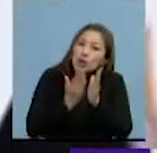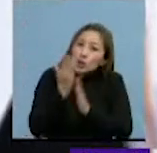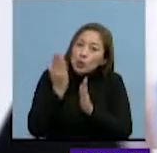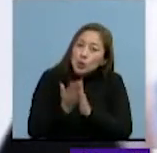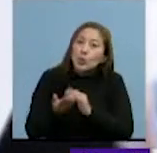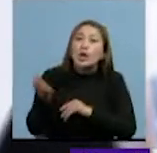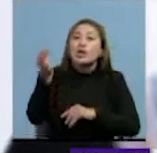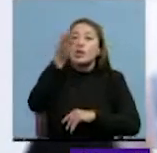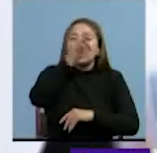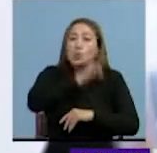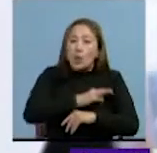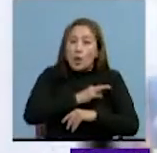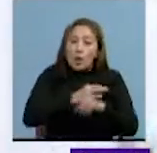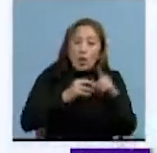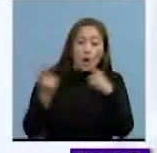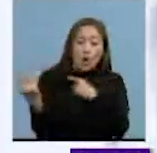percibiendo la pensión.